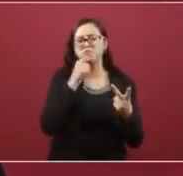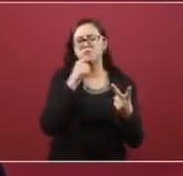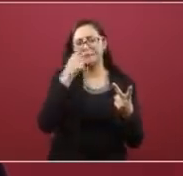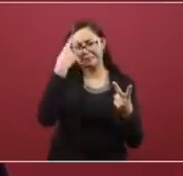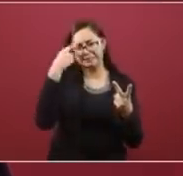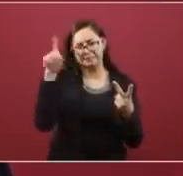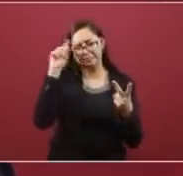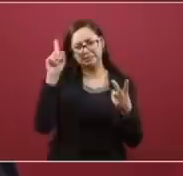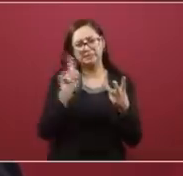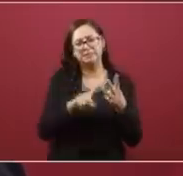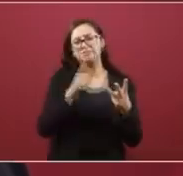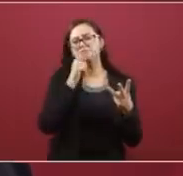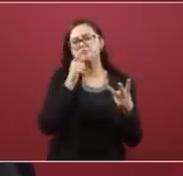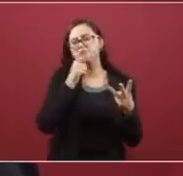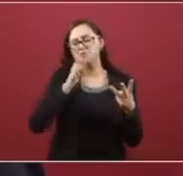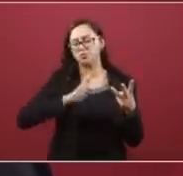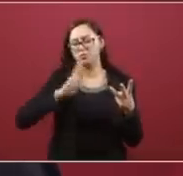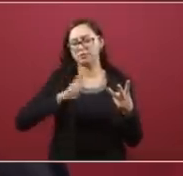Militar.